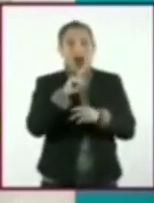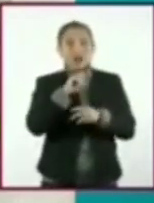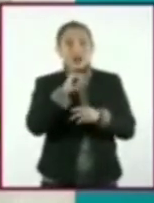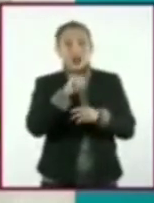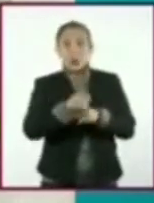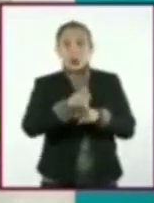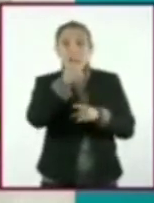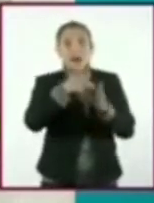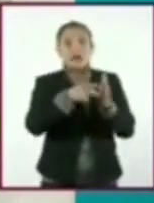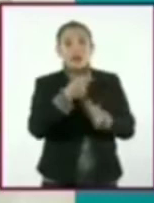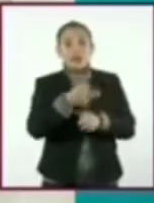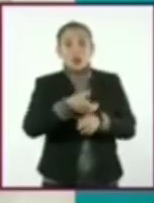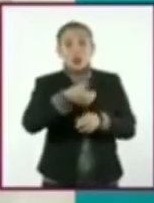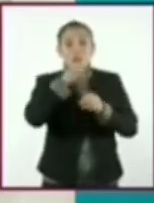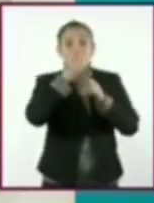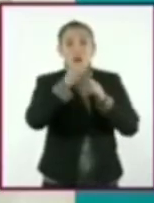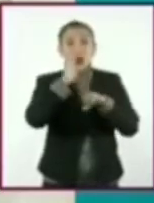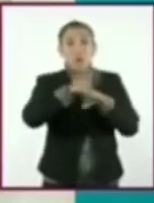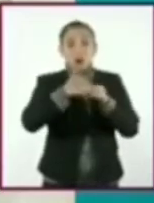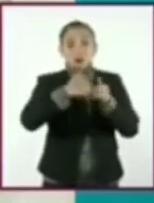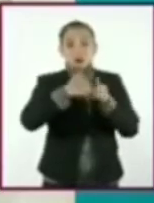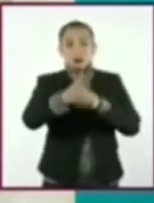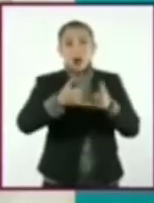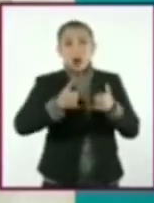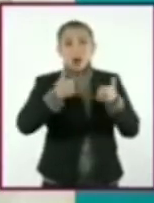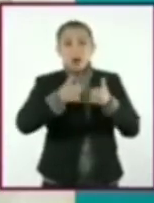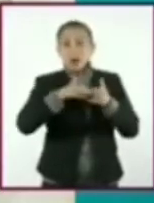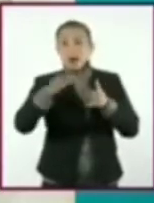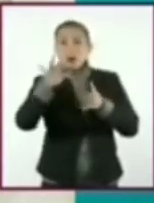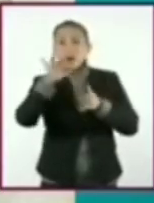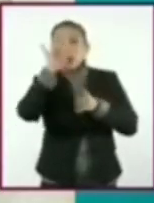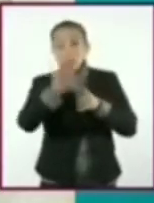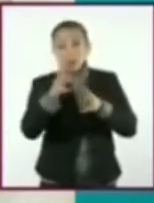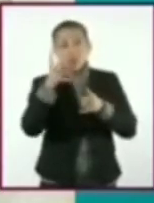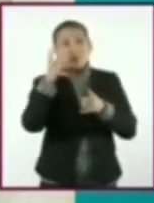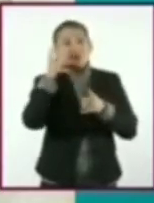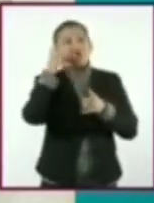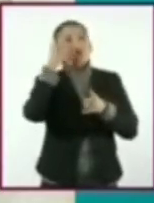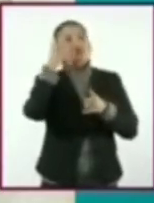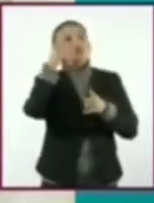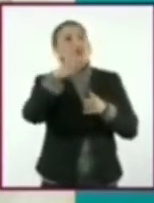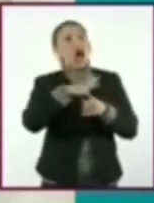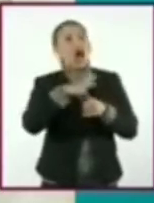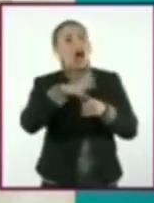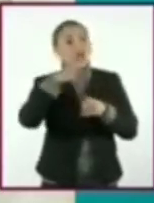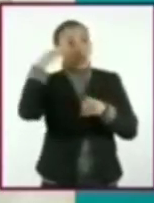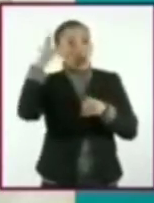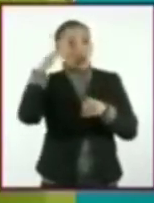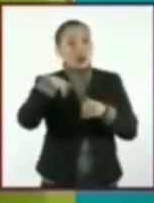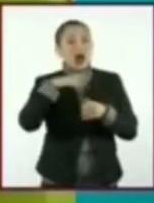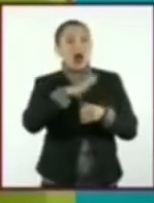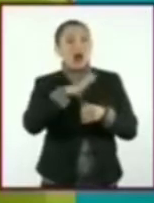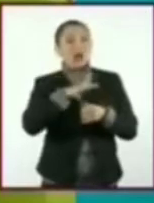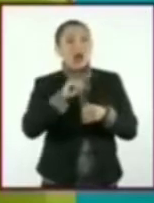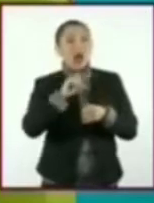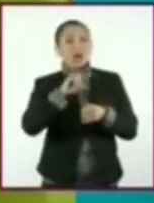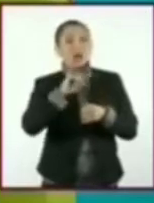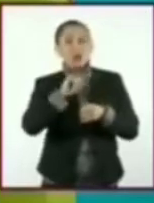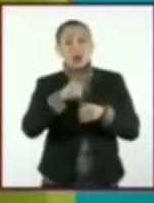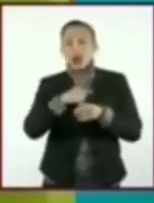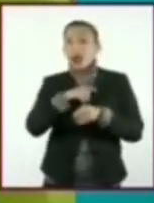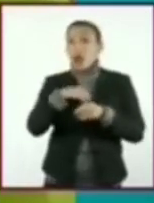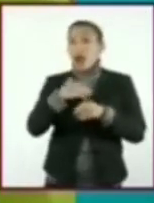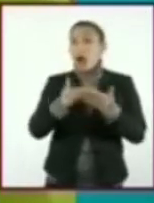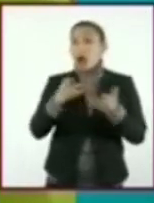primer consumo, aumentan el 50% las probabilidades de que de grande desarrolle una adicción. Vamos